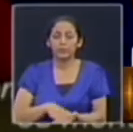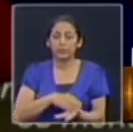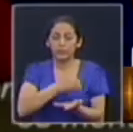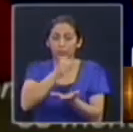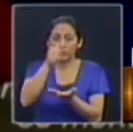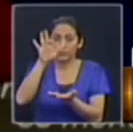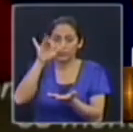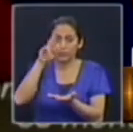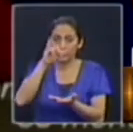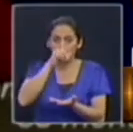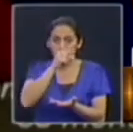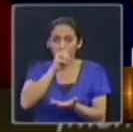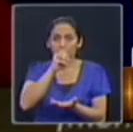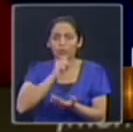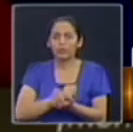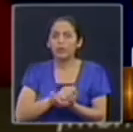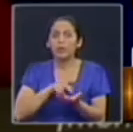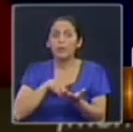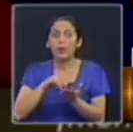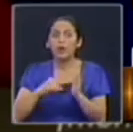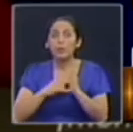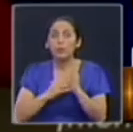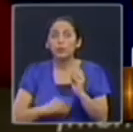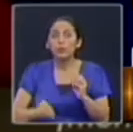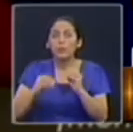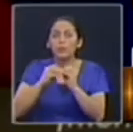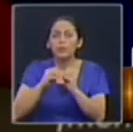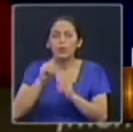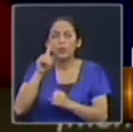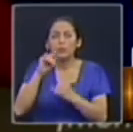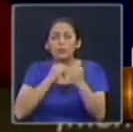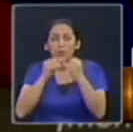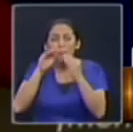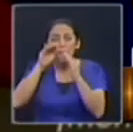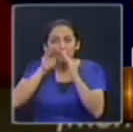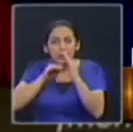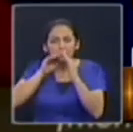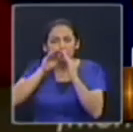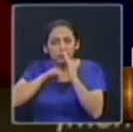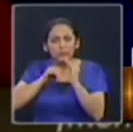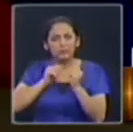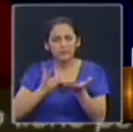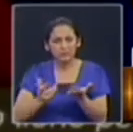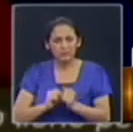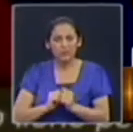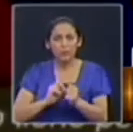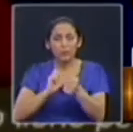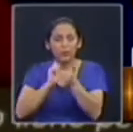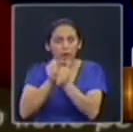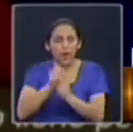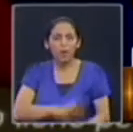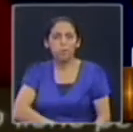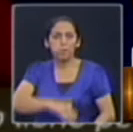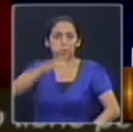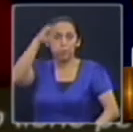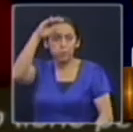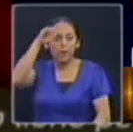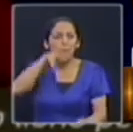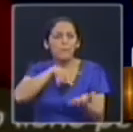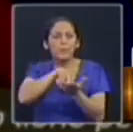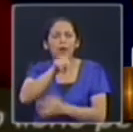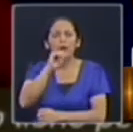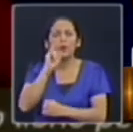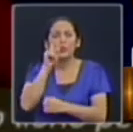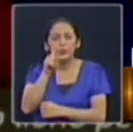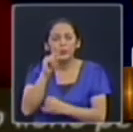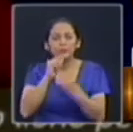de un centavo. Óigame bien, un centavo de dólar por quintal, menos de un centavo por quintal. Ese centavo no tiene por qué incrementar